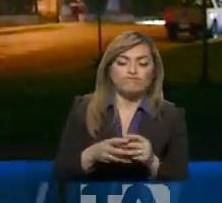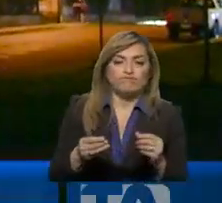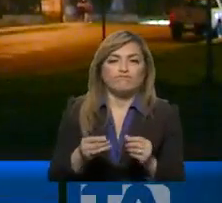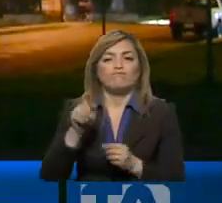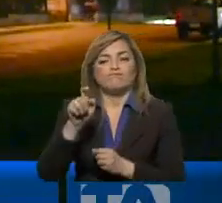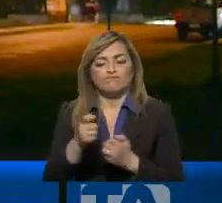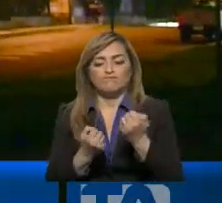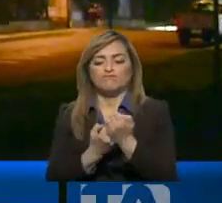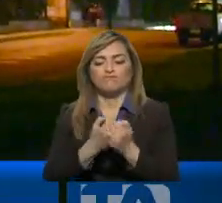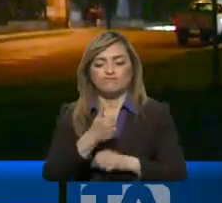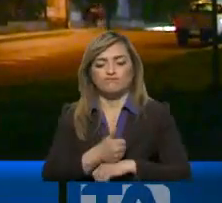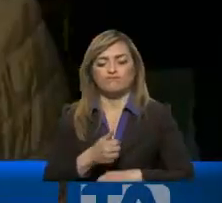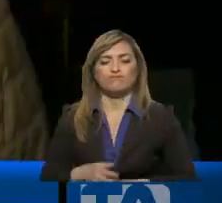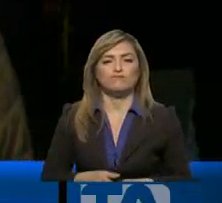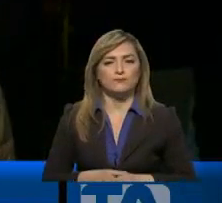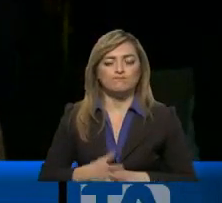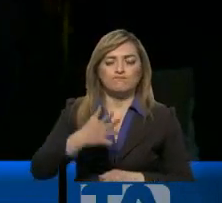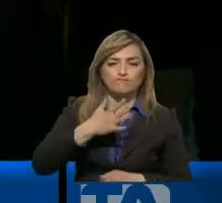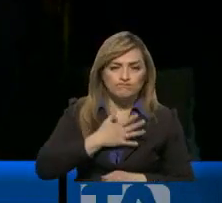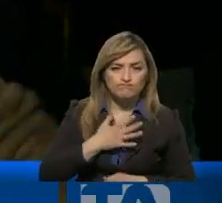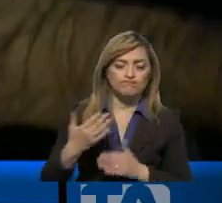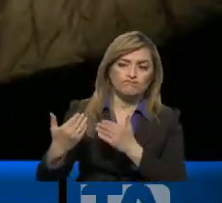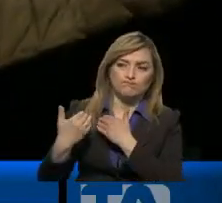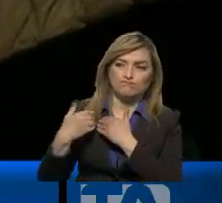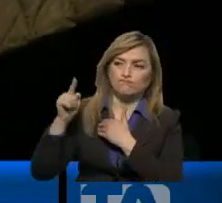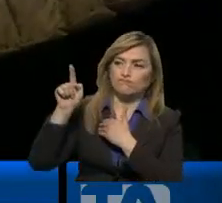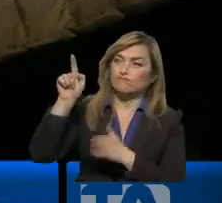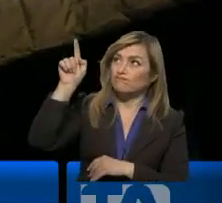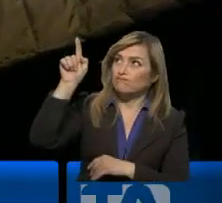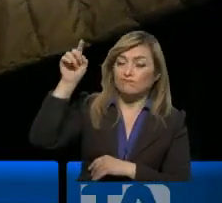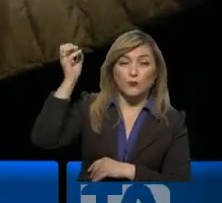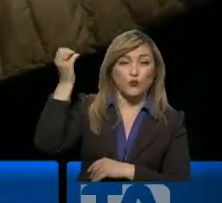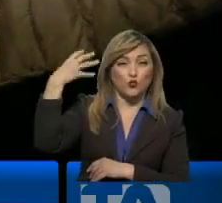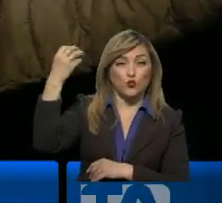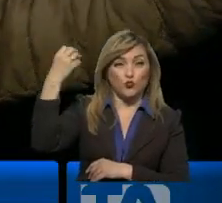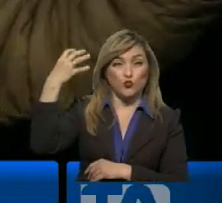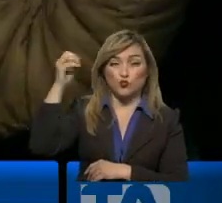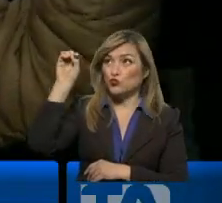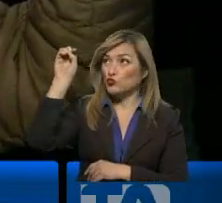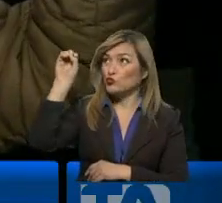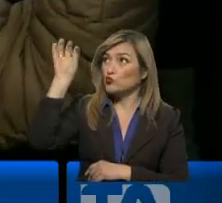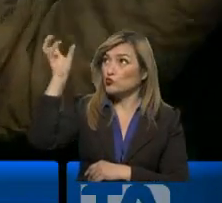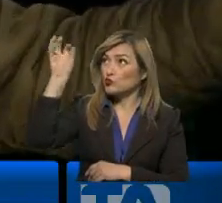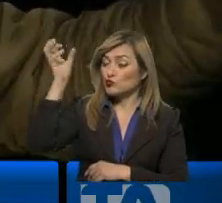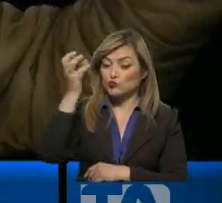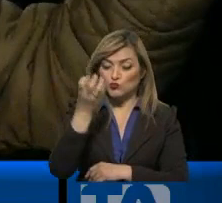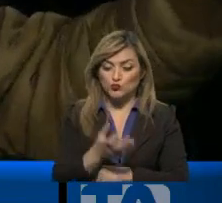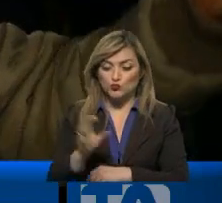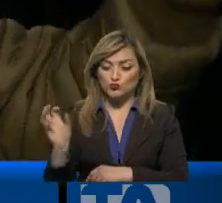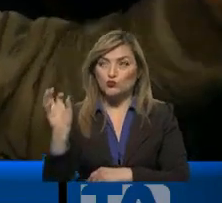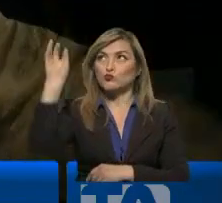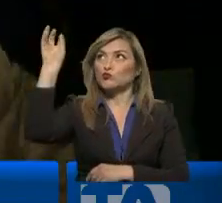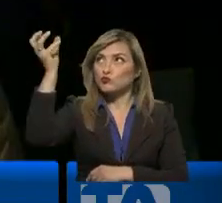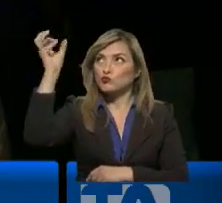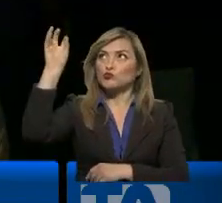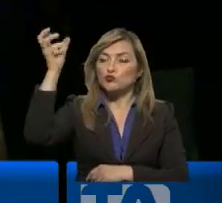que necesitan el apoyo de las autoridades. Yo me he encargado de las luminarias de la parte donde vivo yo, aquí en la Pilaló, en cambiar los focos, las